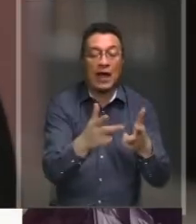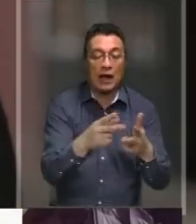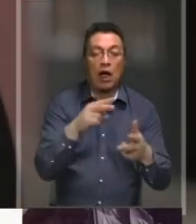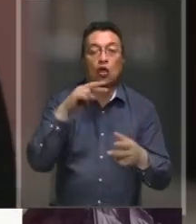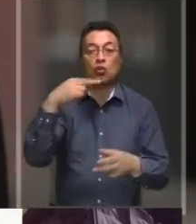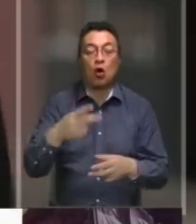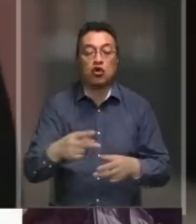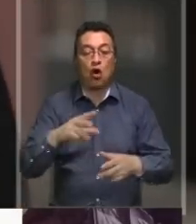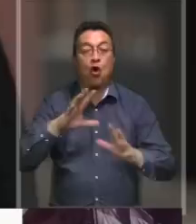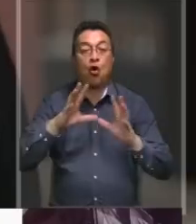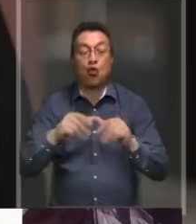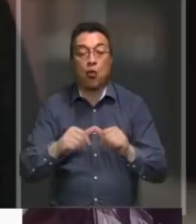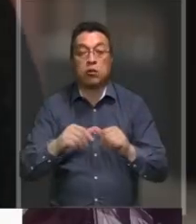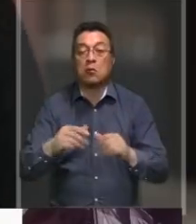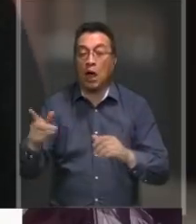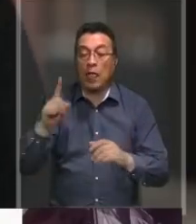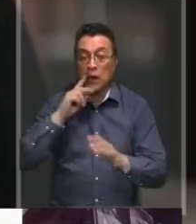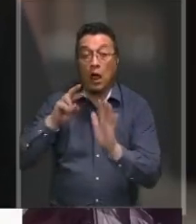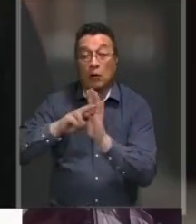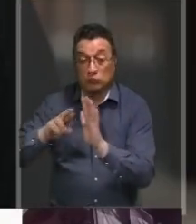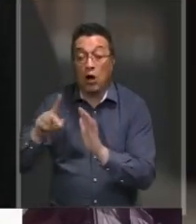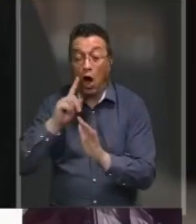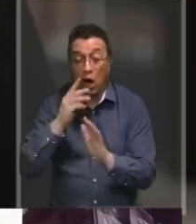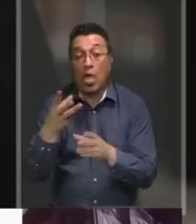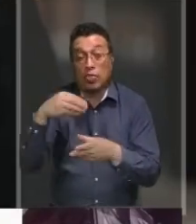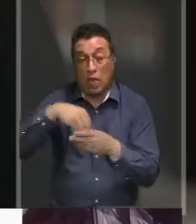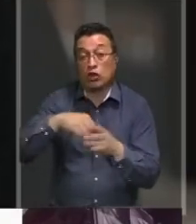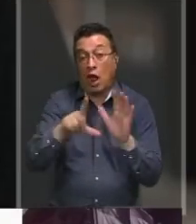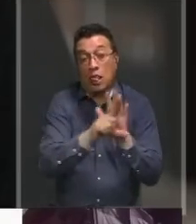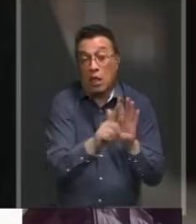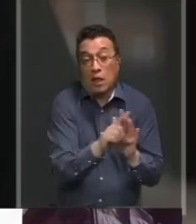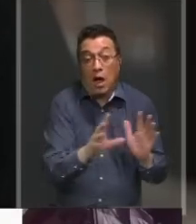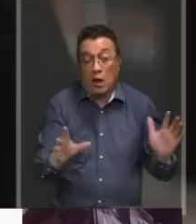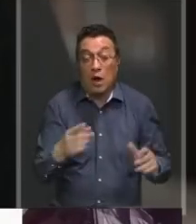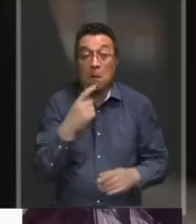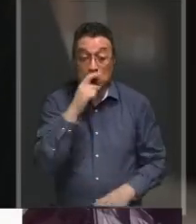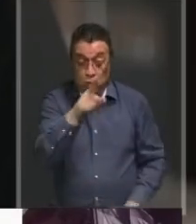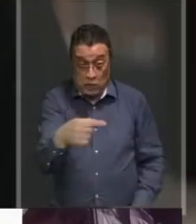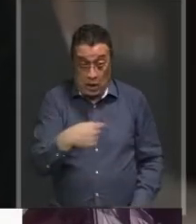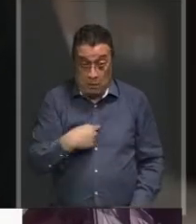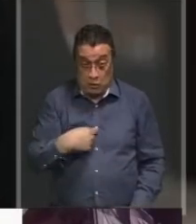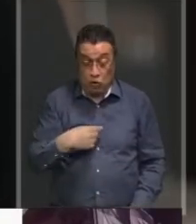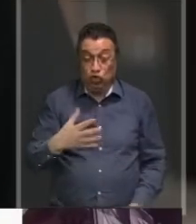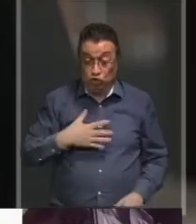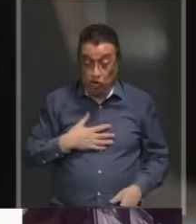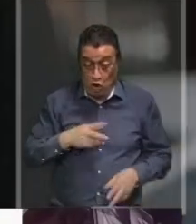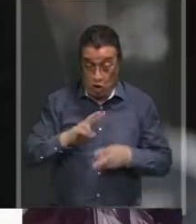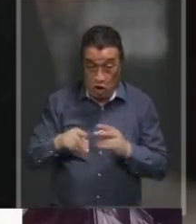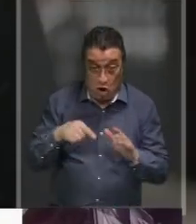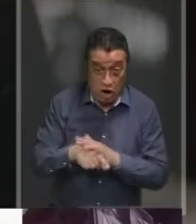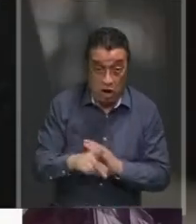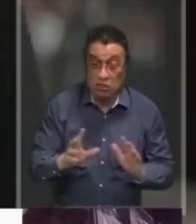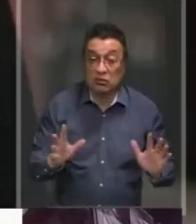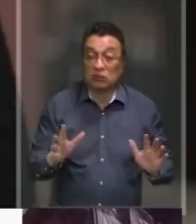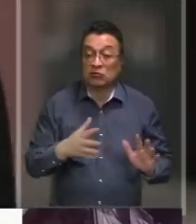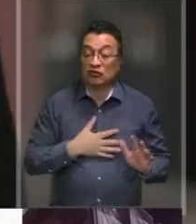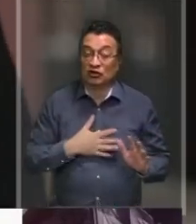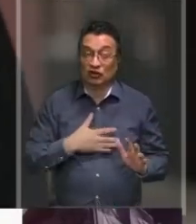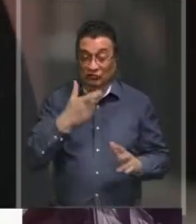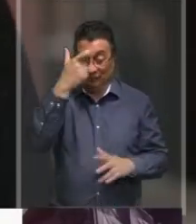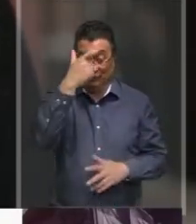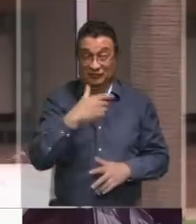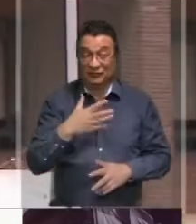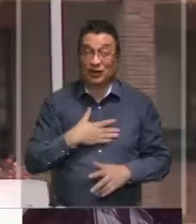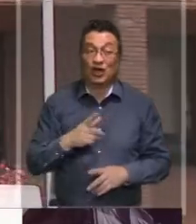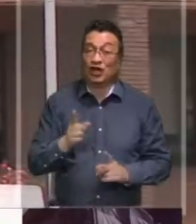que son agentes, porque están dentro de la legalidad. Si tú me preguntas a mí si yo lo haría, posiblemente yo, José Luis Carreño,